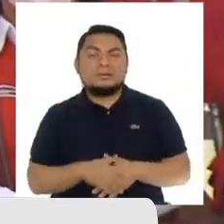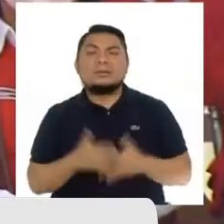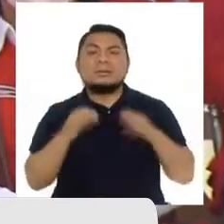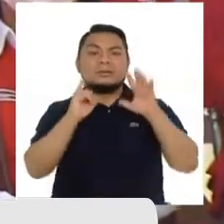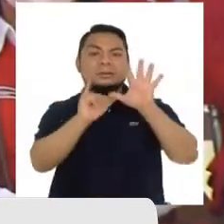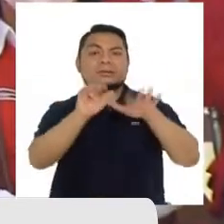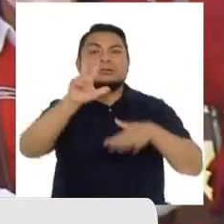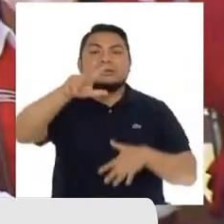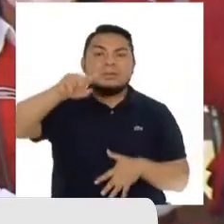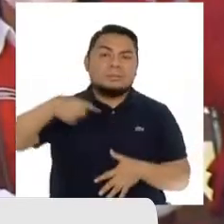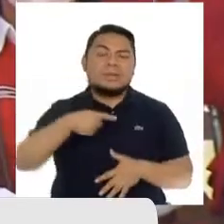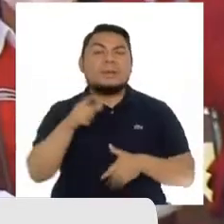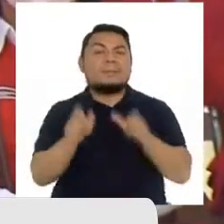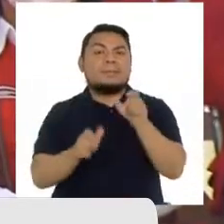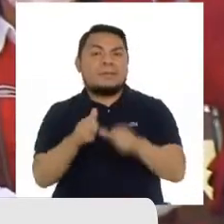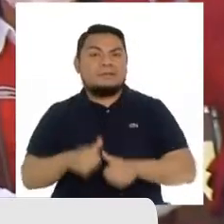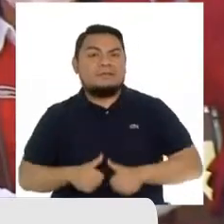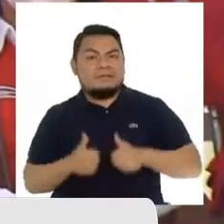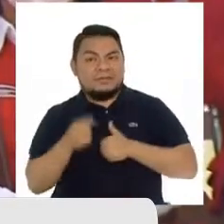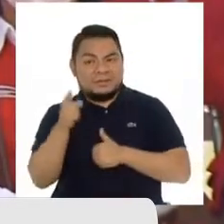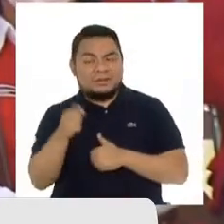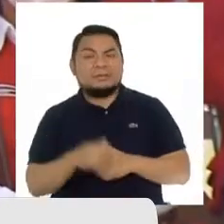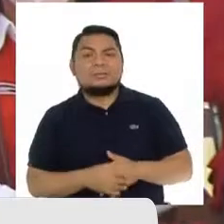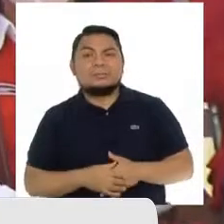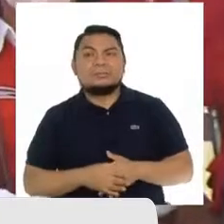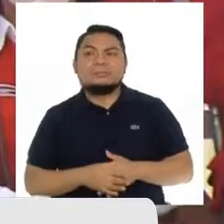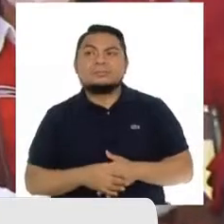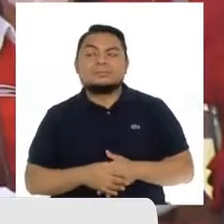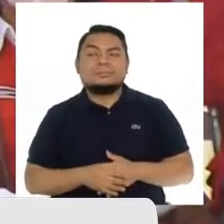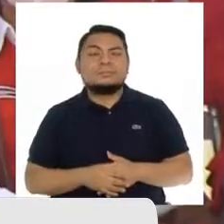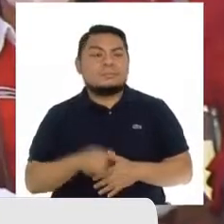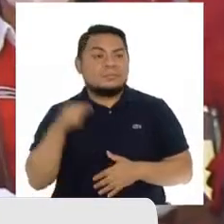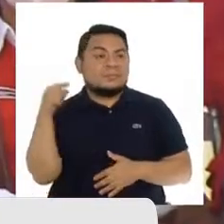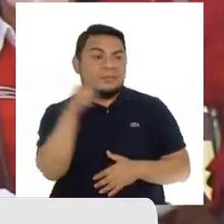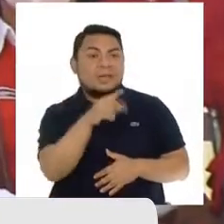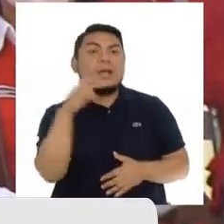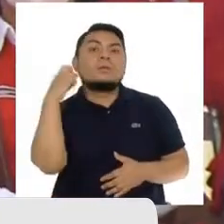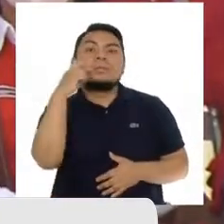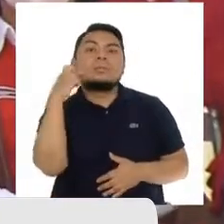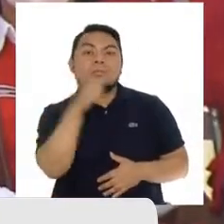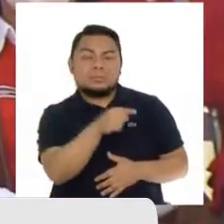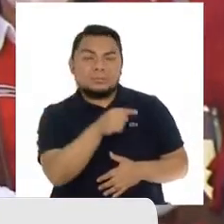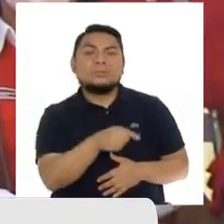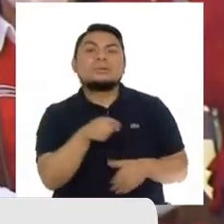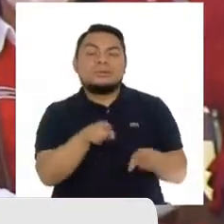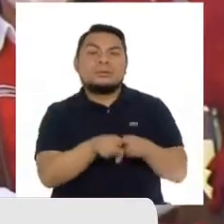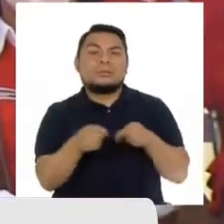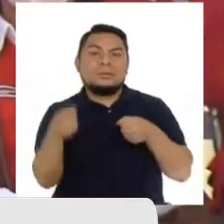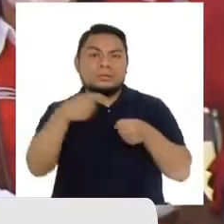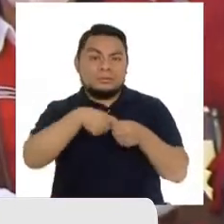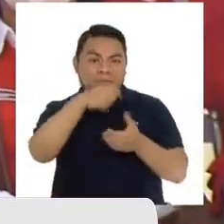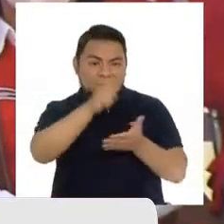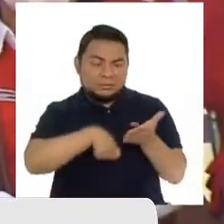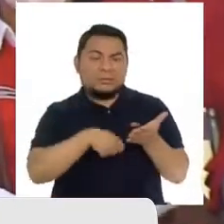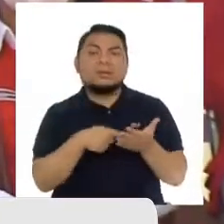63 mil habitantes para bono se suscribió el convenio